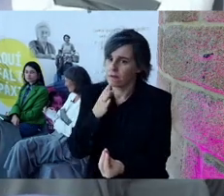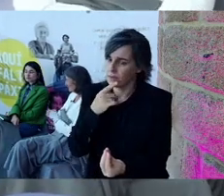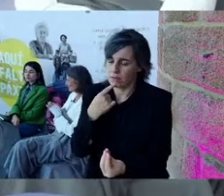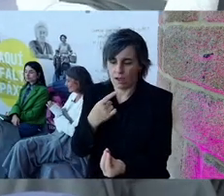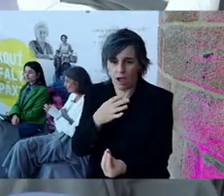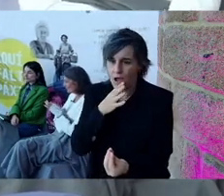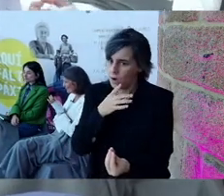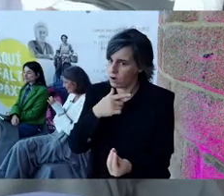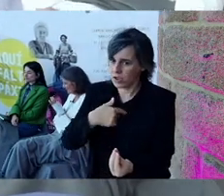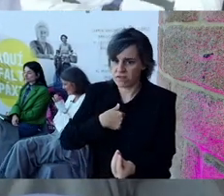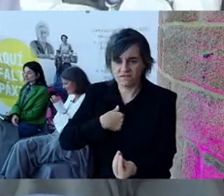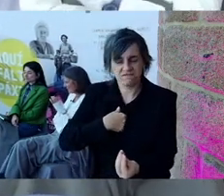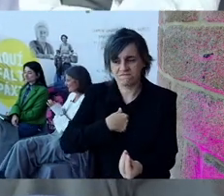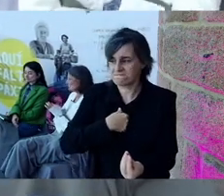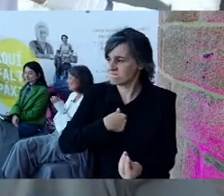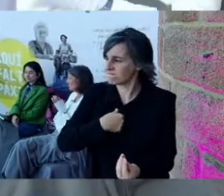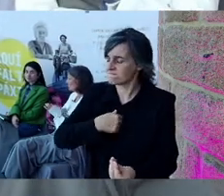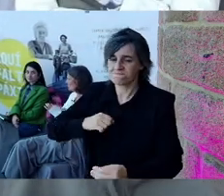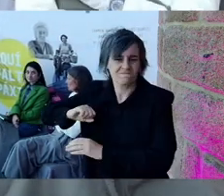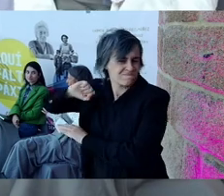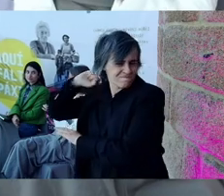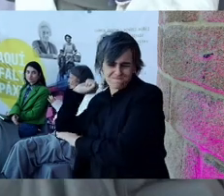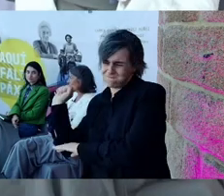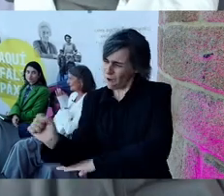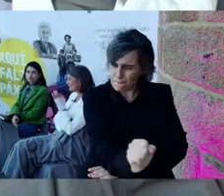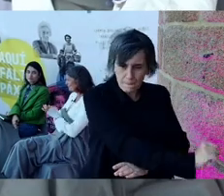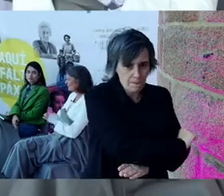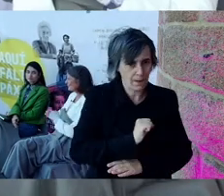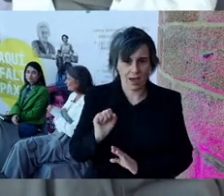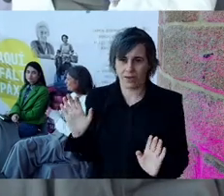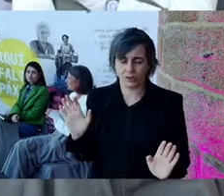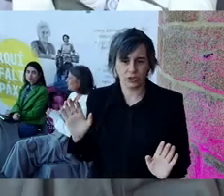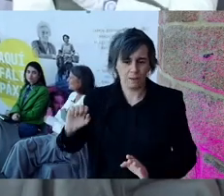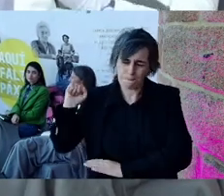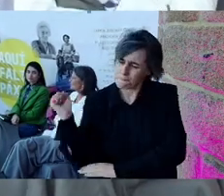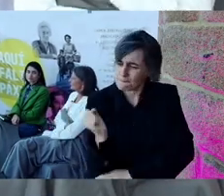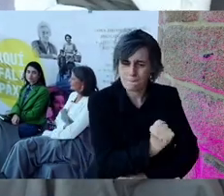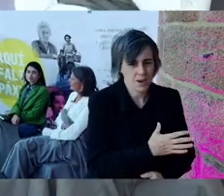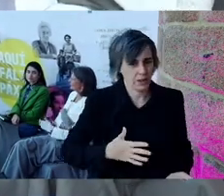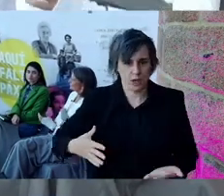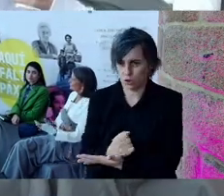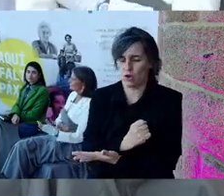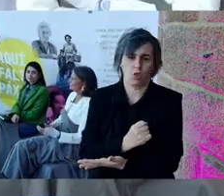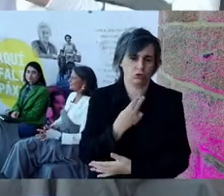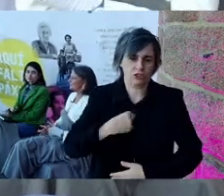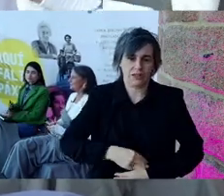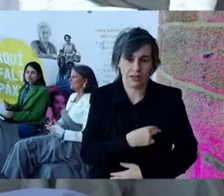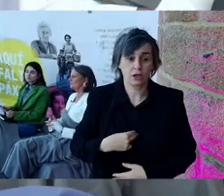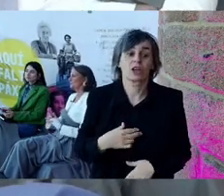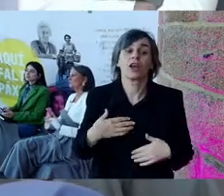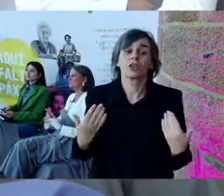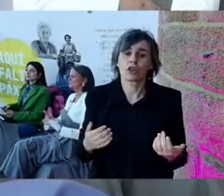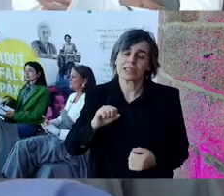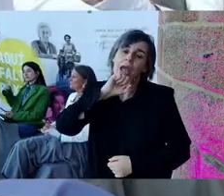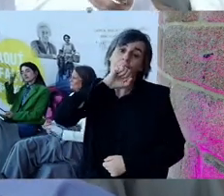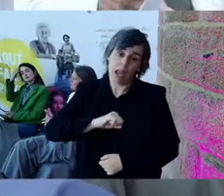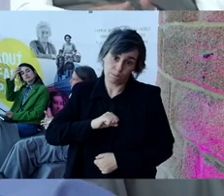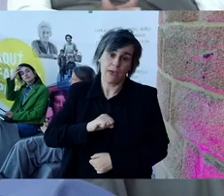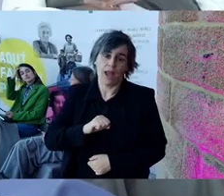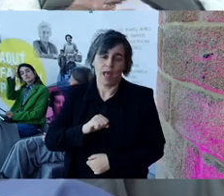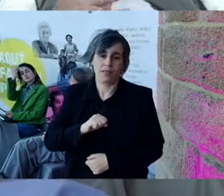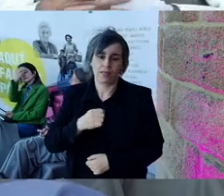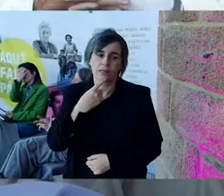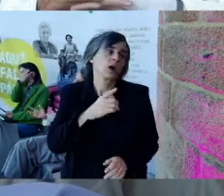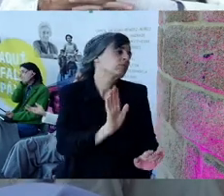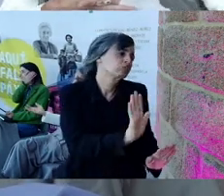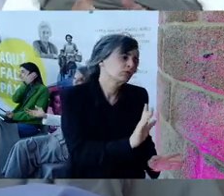o sea, los voy a arrasar, los voy a machacar, no voy a dejar ni a uno vivo y no voy a dejar piedra sobre piedra en Compostela. Entonces viene